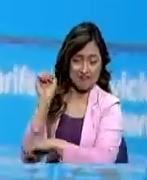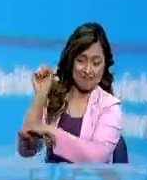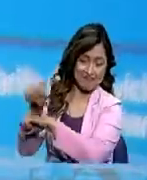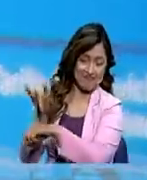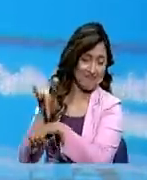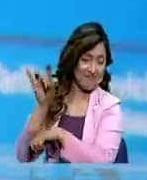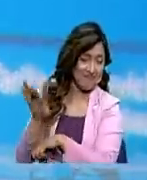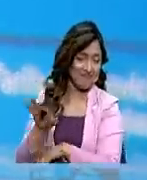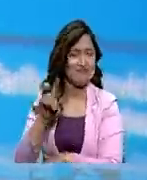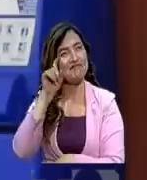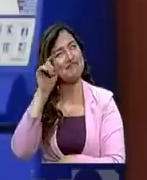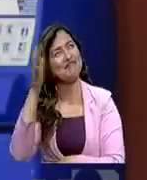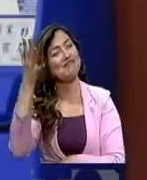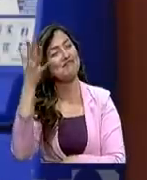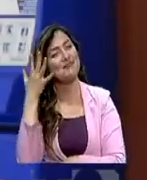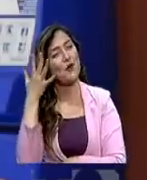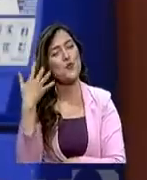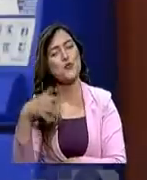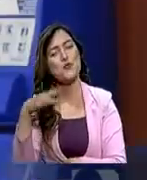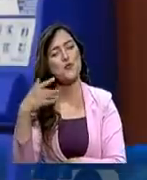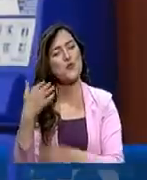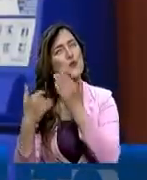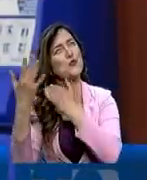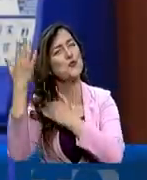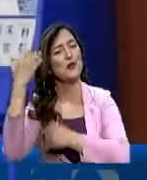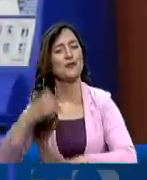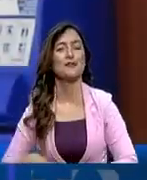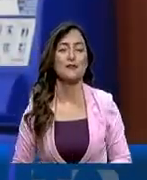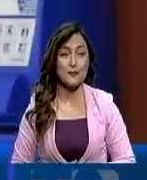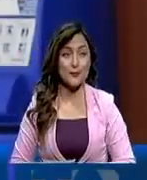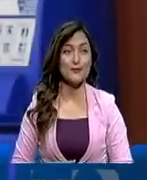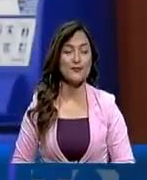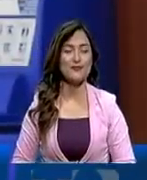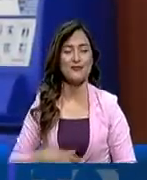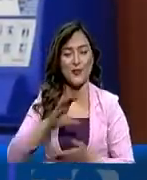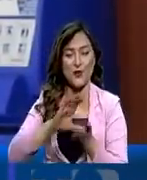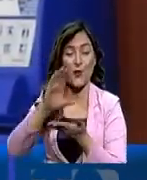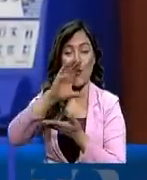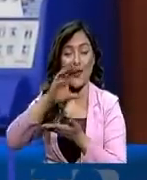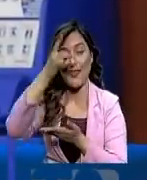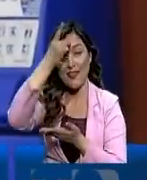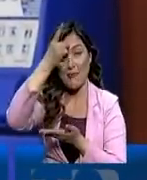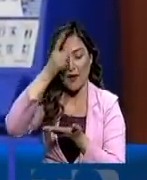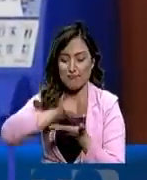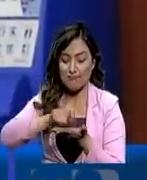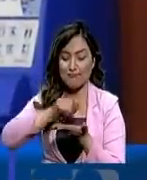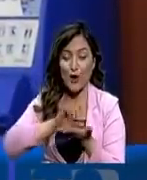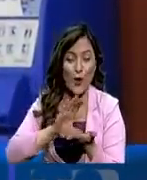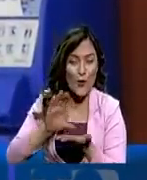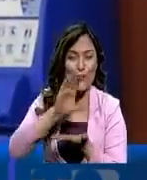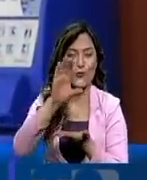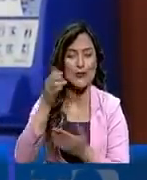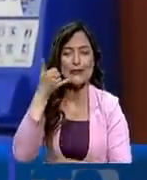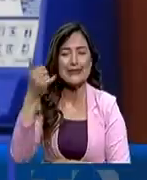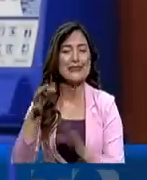aparatos nos llena de nostalgia. No, esto es la nostalgia, es los deberes en el colegio. Los deberes en el colegio, las llamadas con